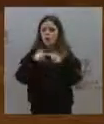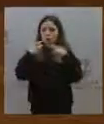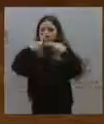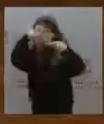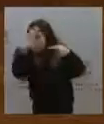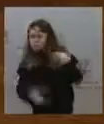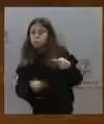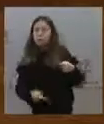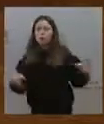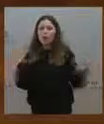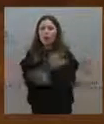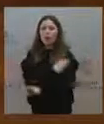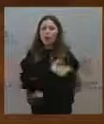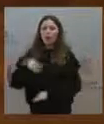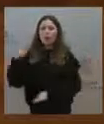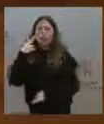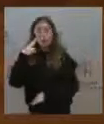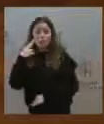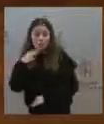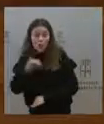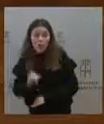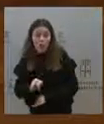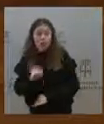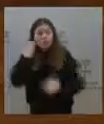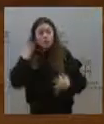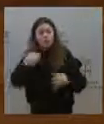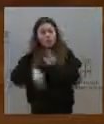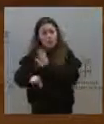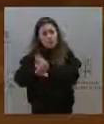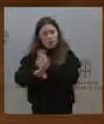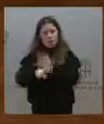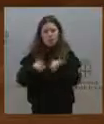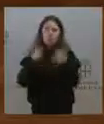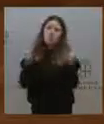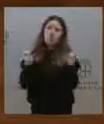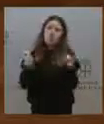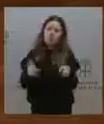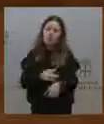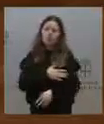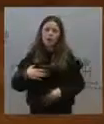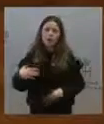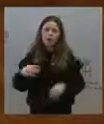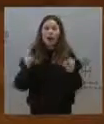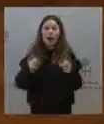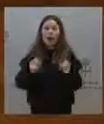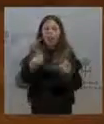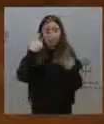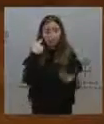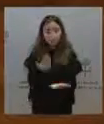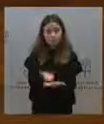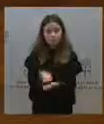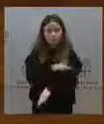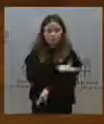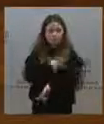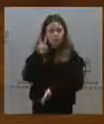la seguridad de la persistente decadencia. Una decadencia evidente para todos, incluso para el Gobierno, que con estos presupuestos renuncia a